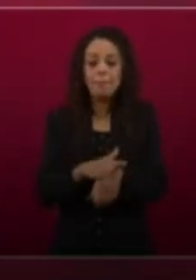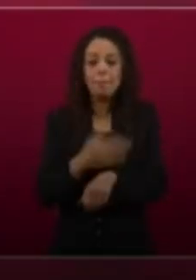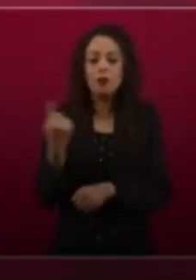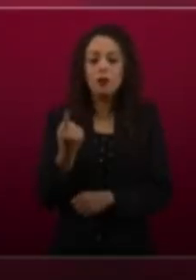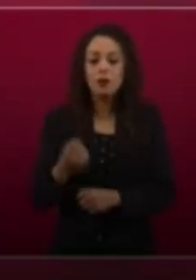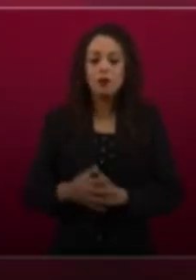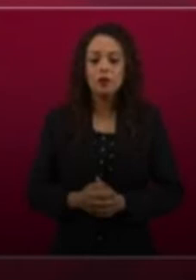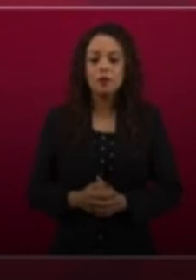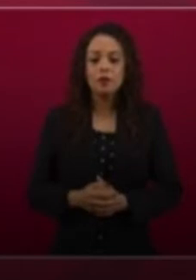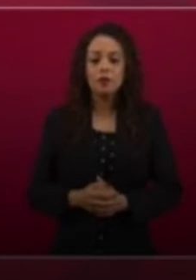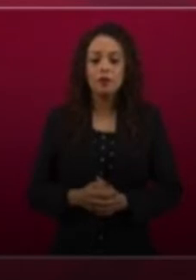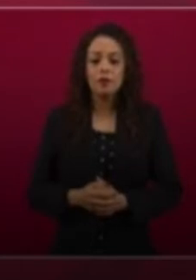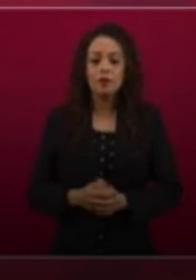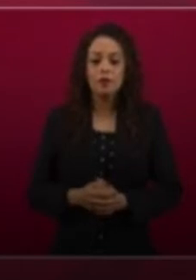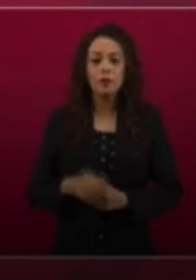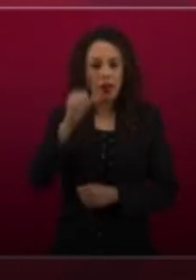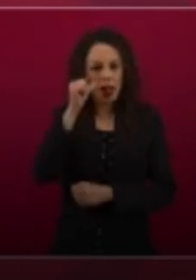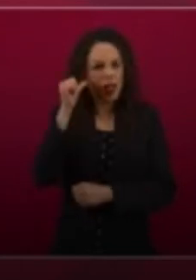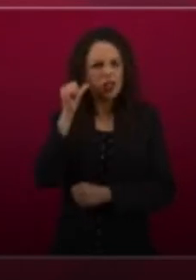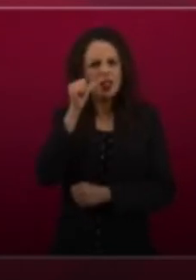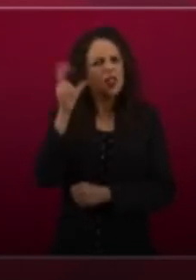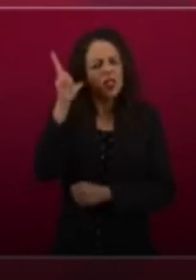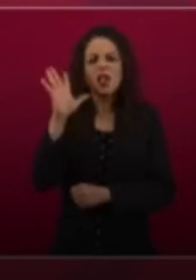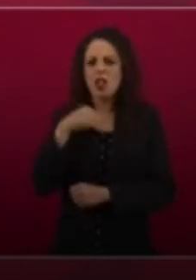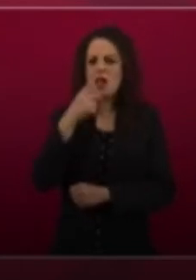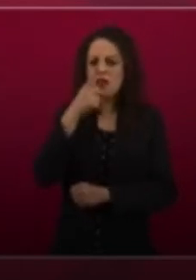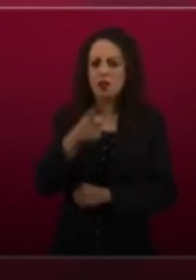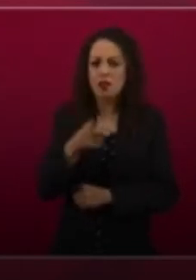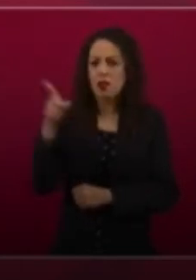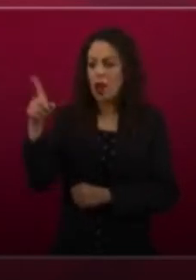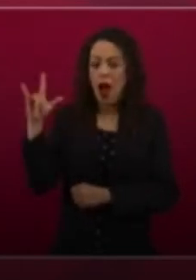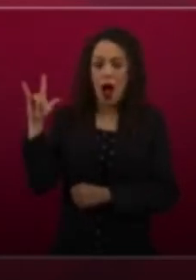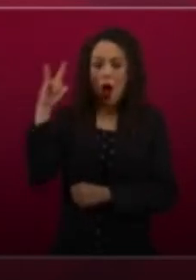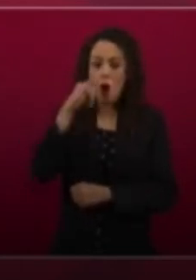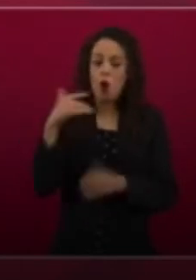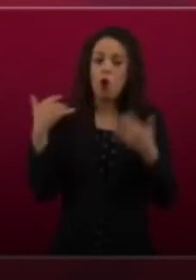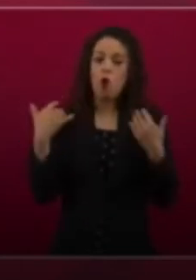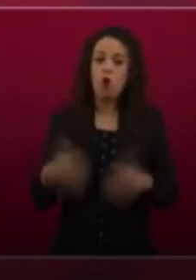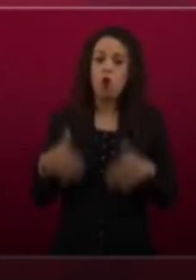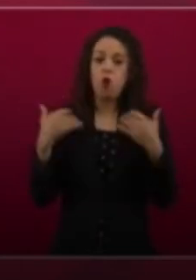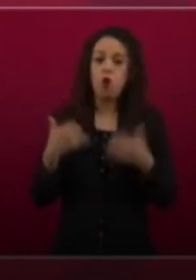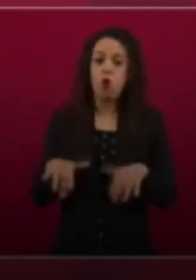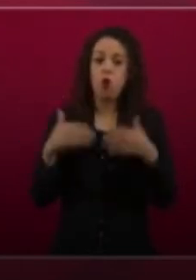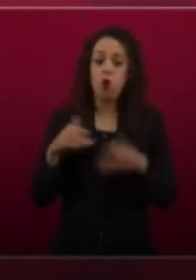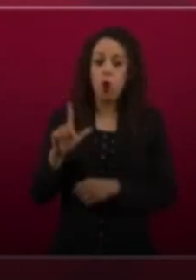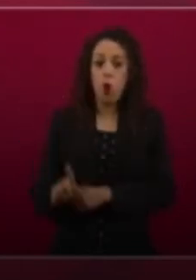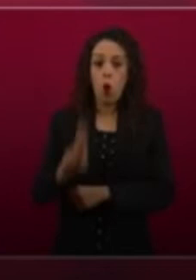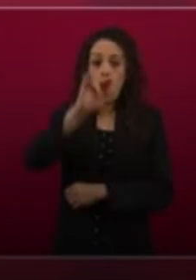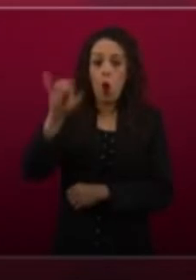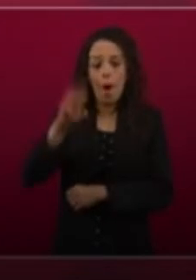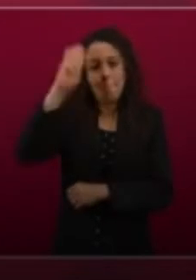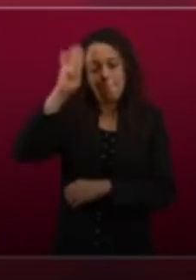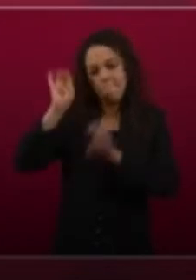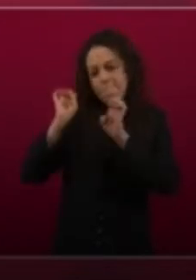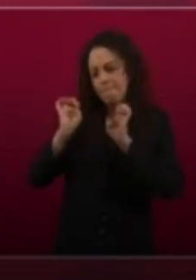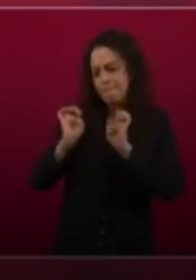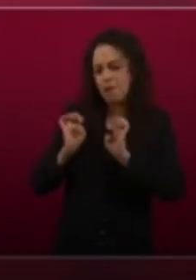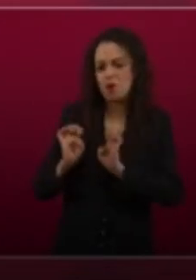es un avión, lo dije ayer, antier, muy extravagante, de primera.